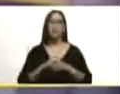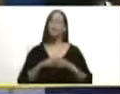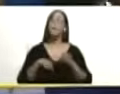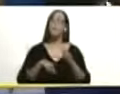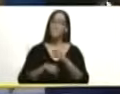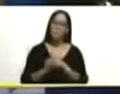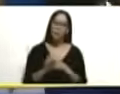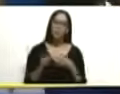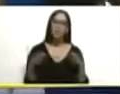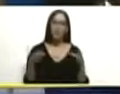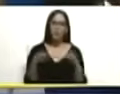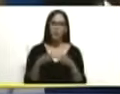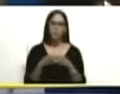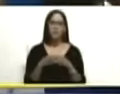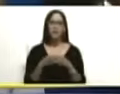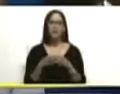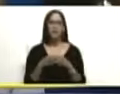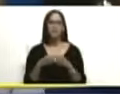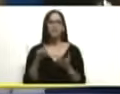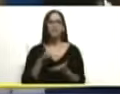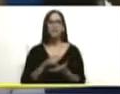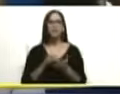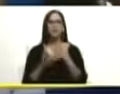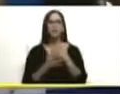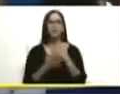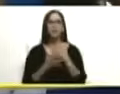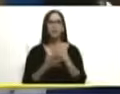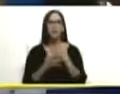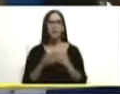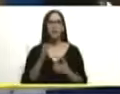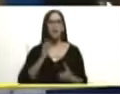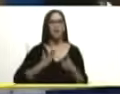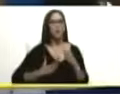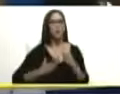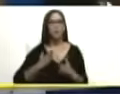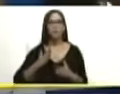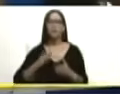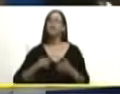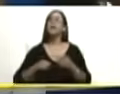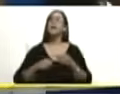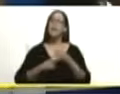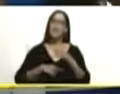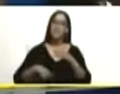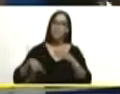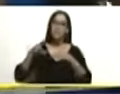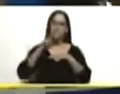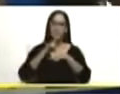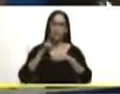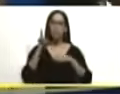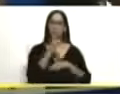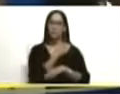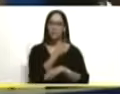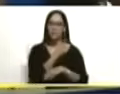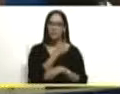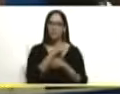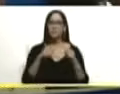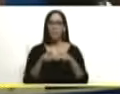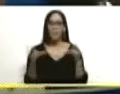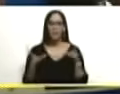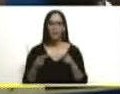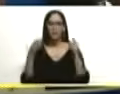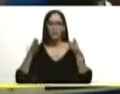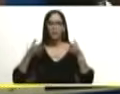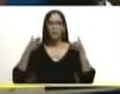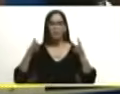conformar centros de tecnología y robótica en liceos, universidades y espacios